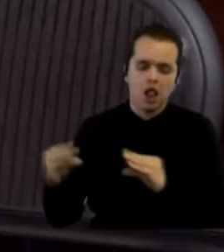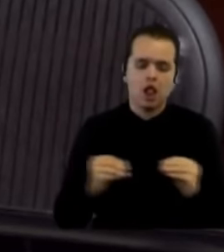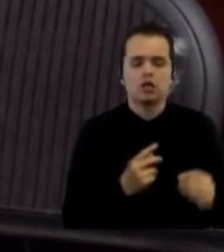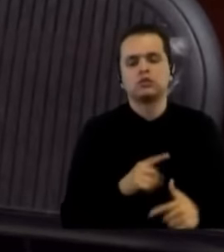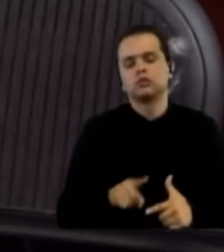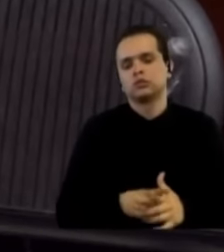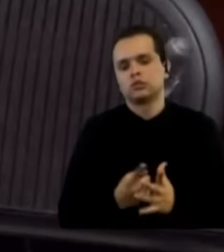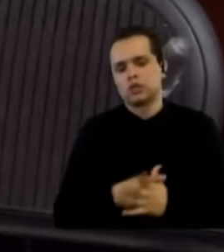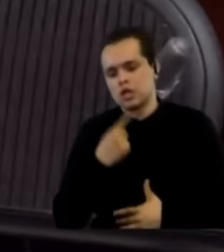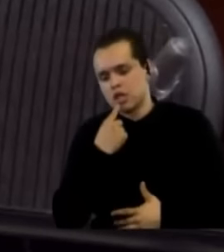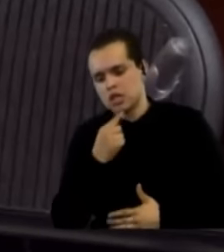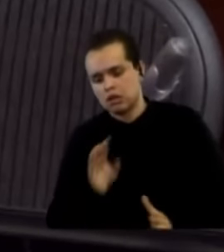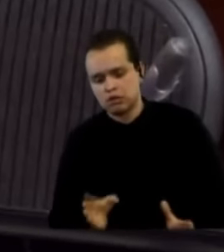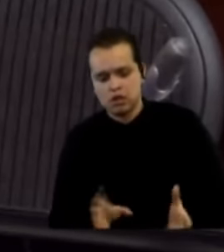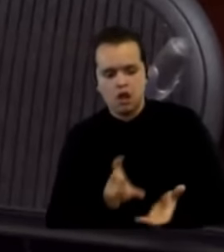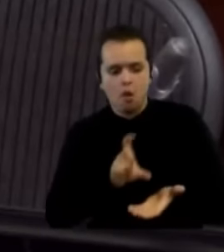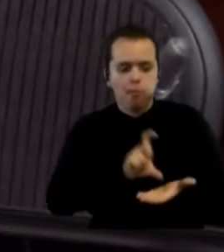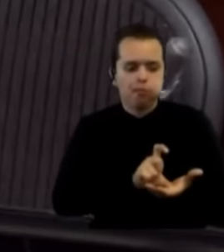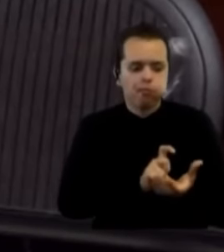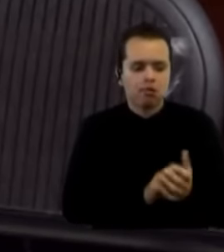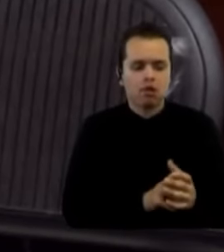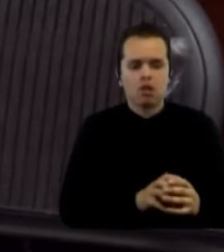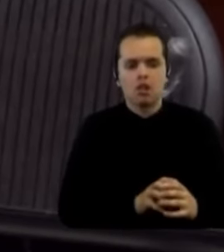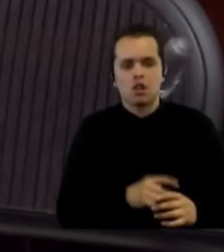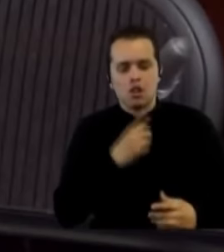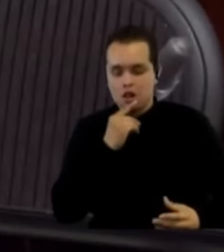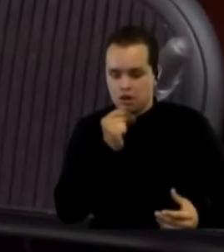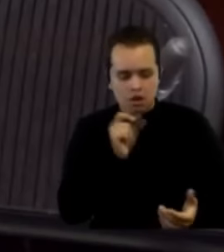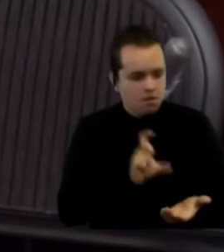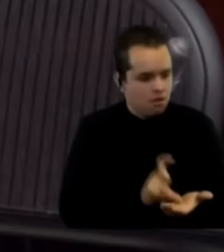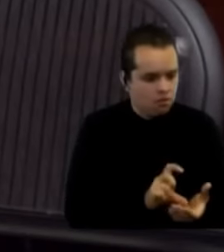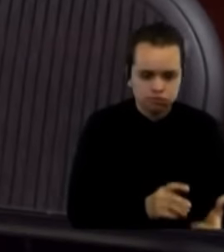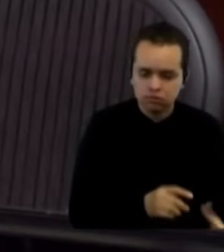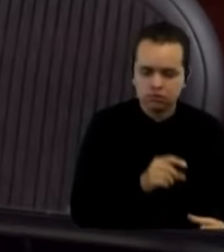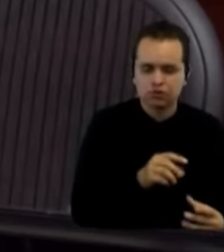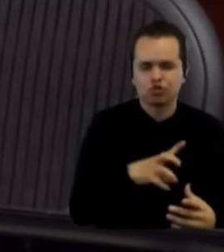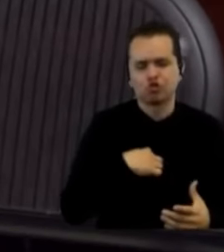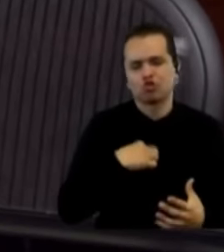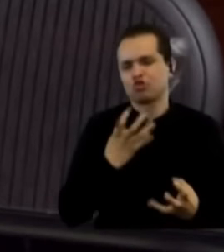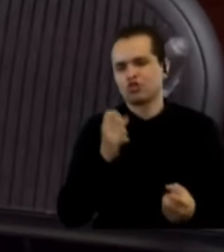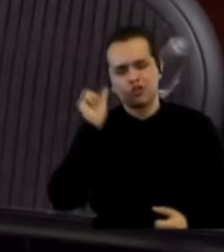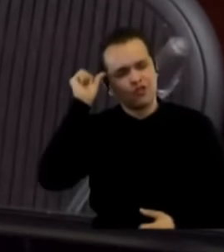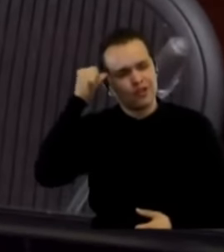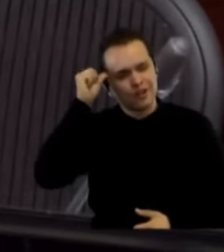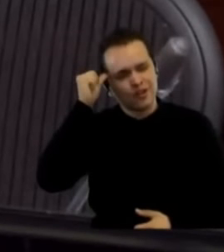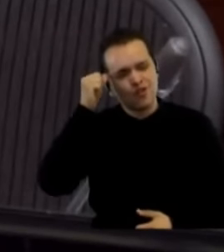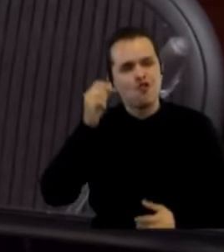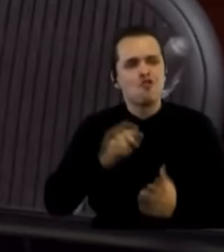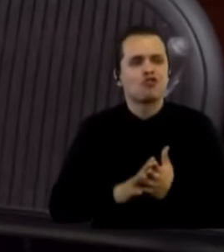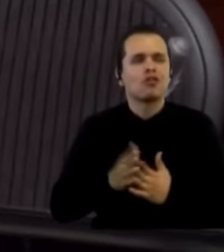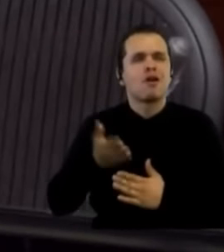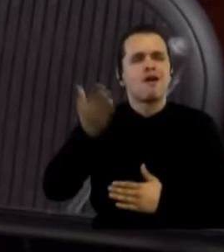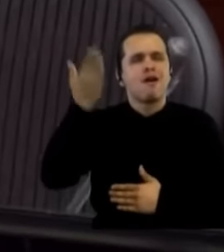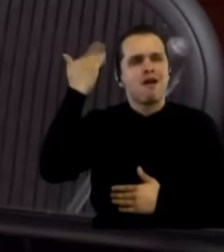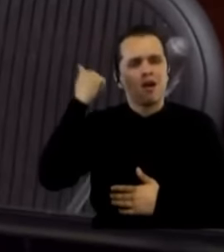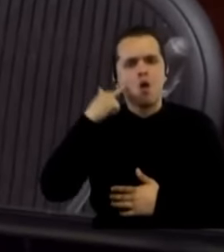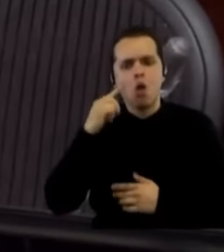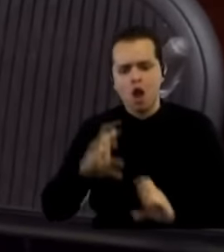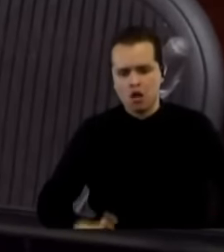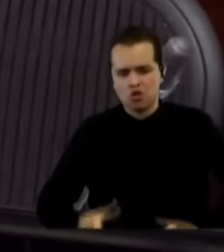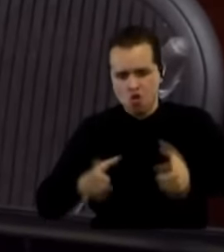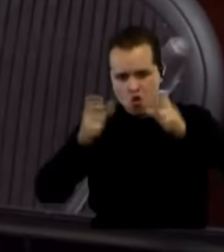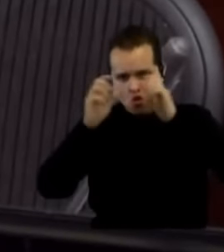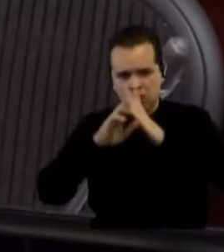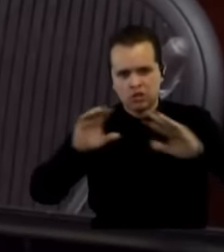sino que entran como si fuera el fast track. Yo no quiero recordar esos momentos donde el Congreso